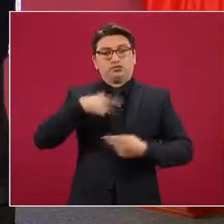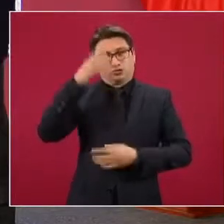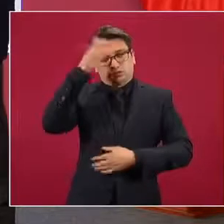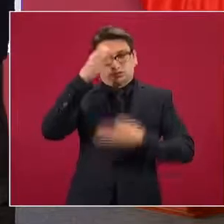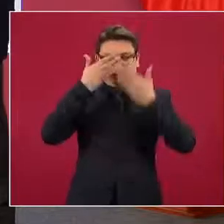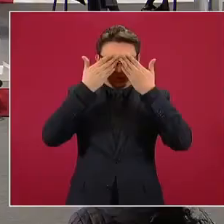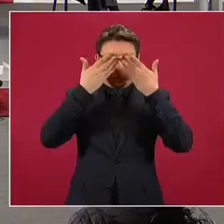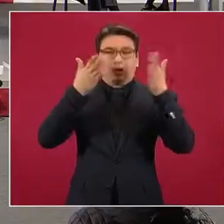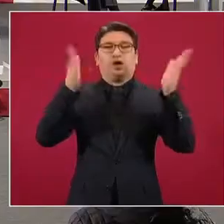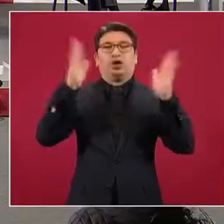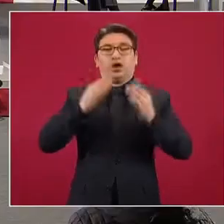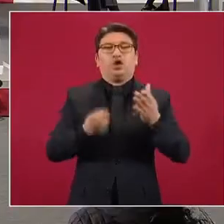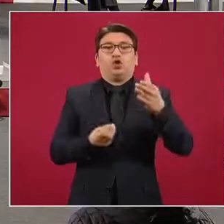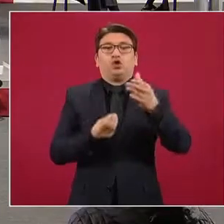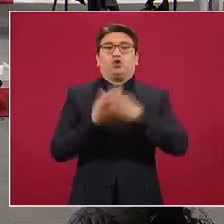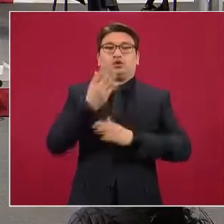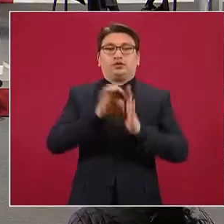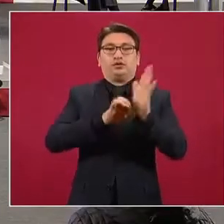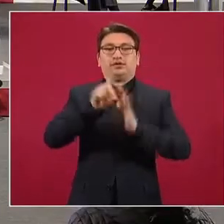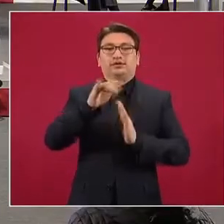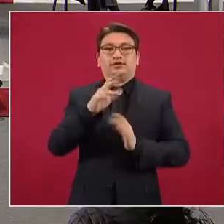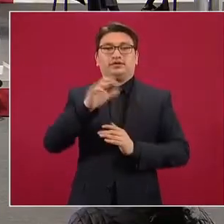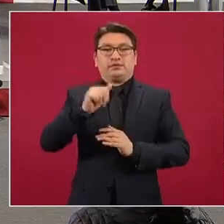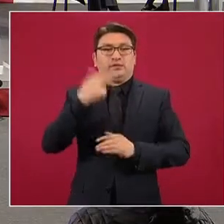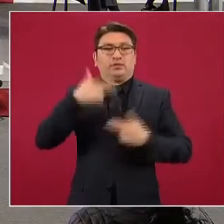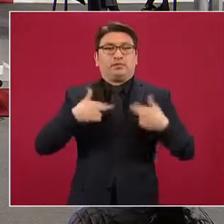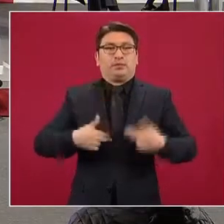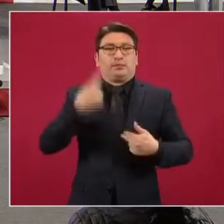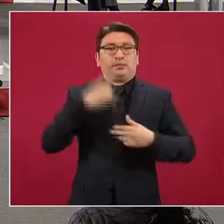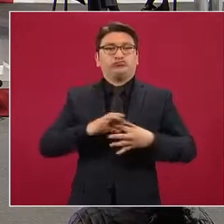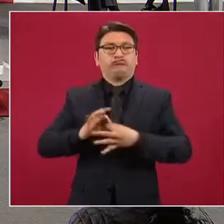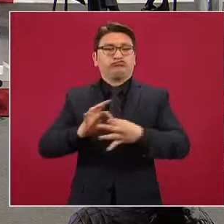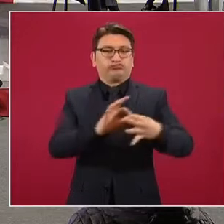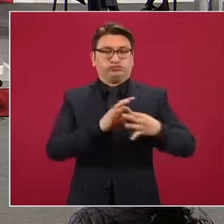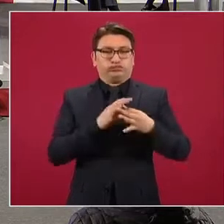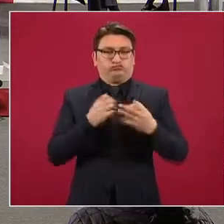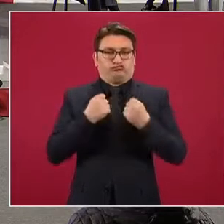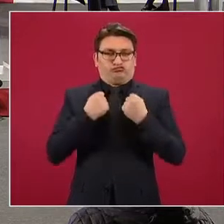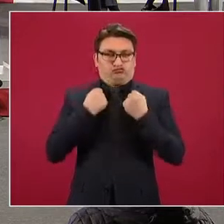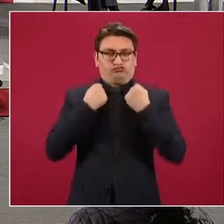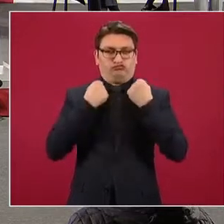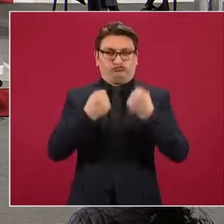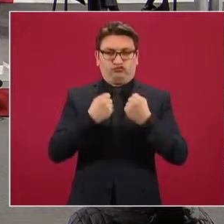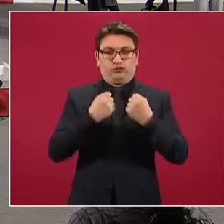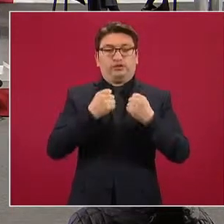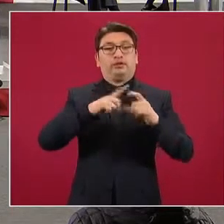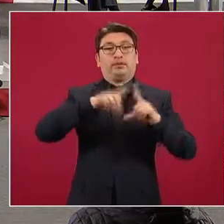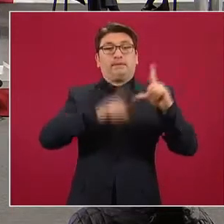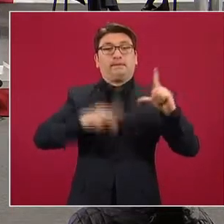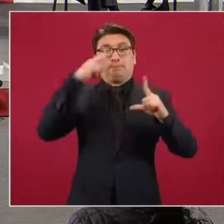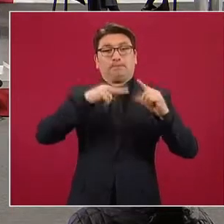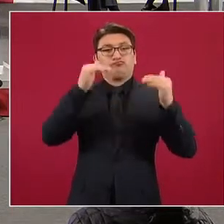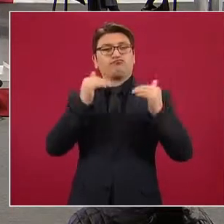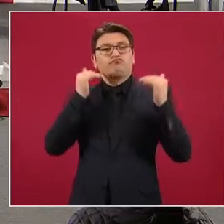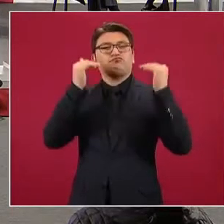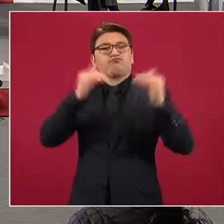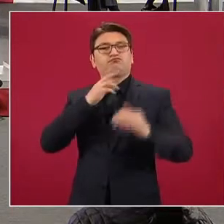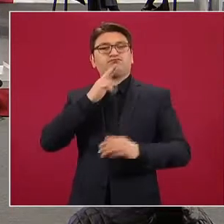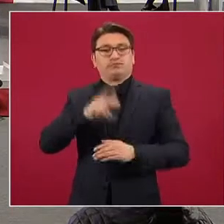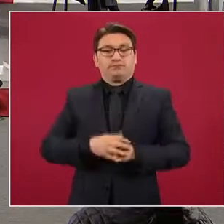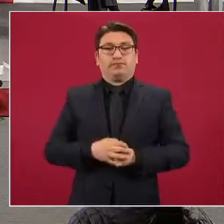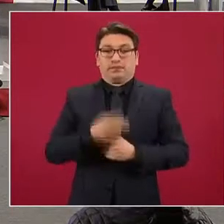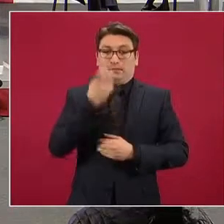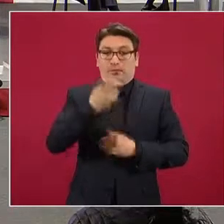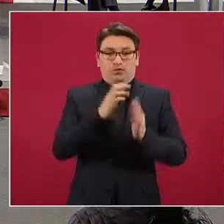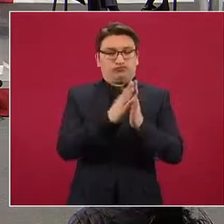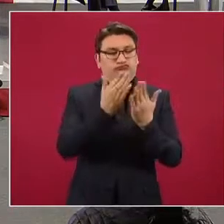como centro una nueva ética humanista y solidaria que tiene que ver y fortalecer la grandeza de México. En fin, este documento